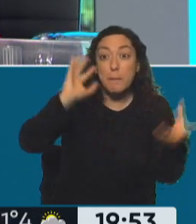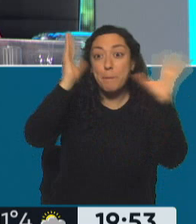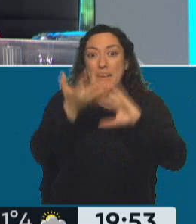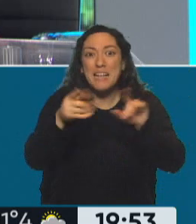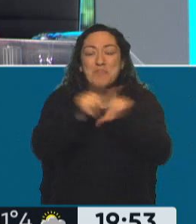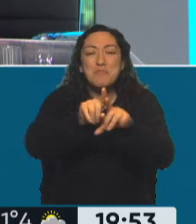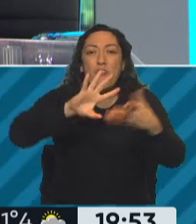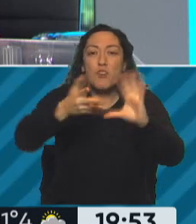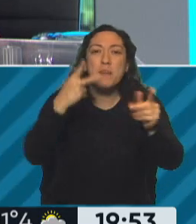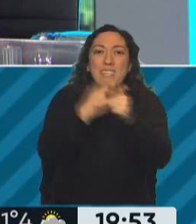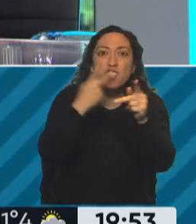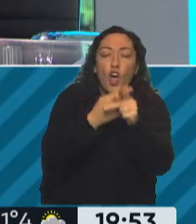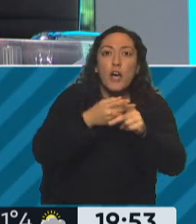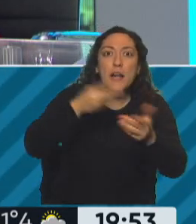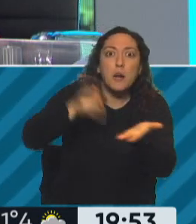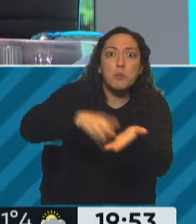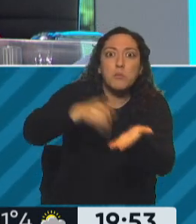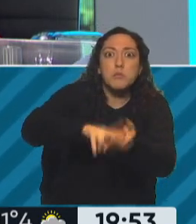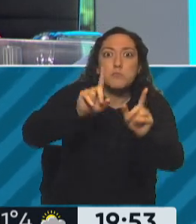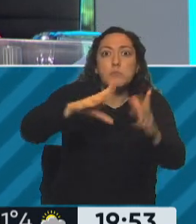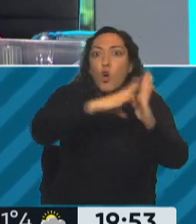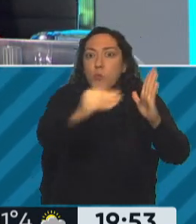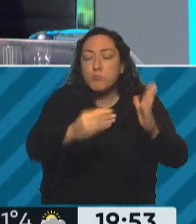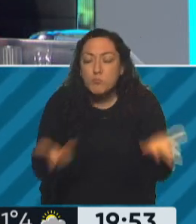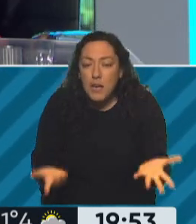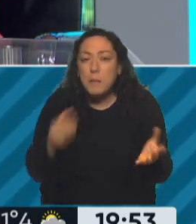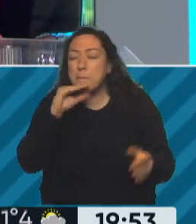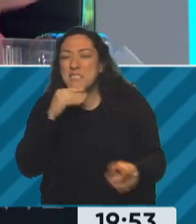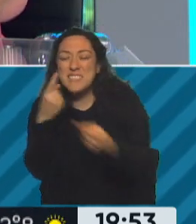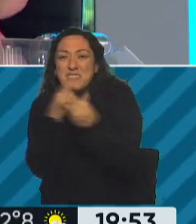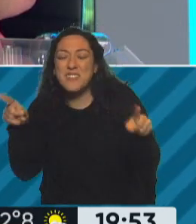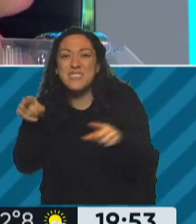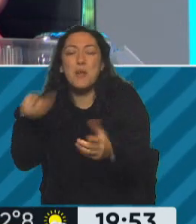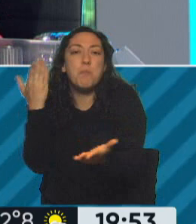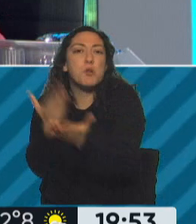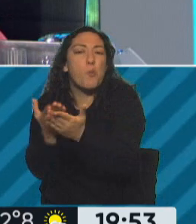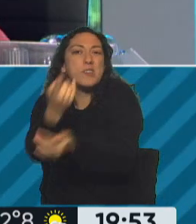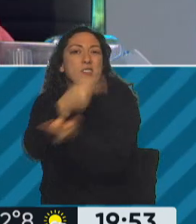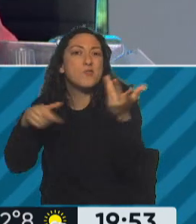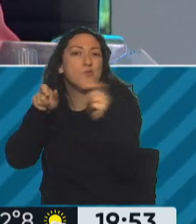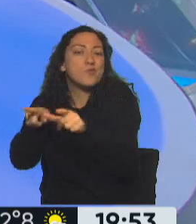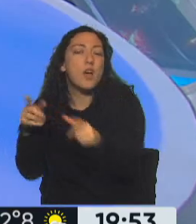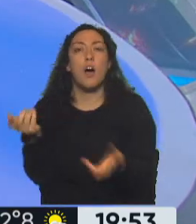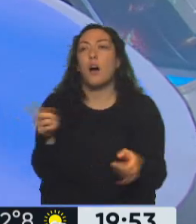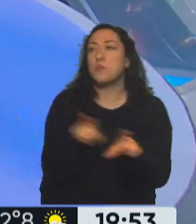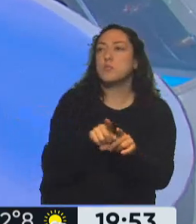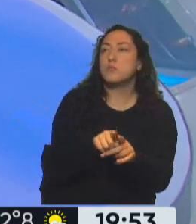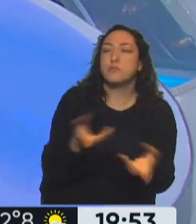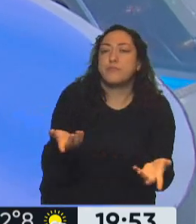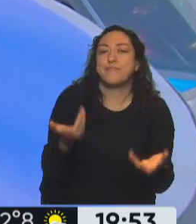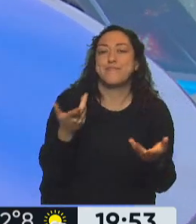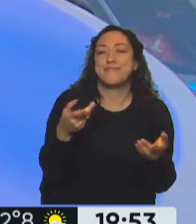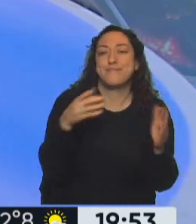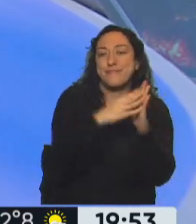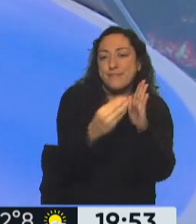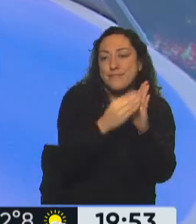mismo que dice Milei en su TikTok. Claro. Y cuando hablas con un votante de Massa, probablemente no, porque Massa no está contando sus propuestas. Es de una manera laboratorio, creativa. es de laboratorio. Me permitís,